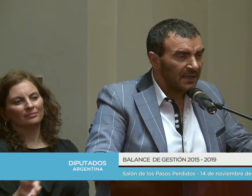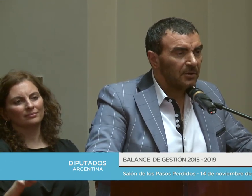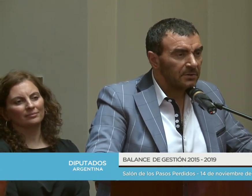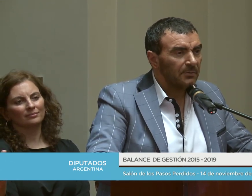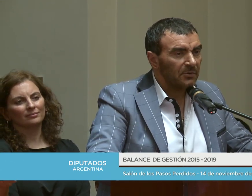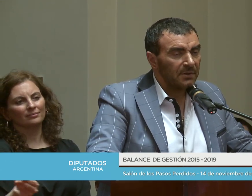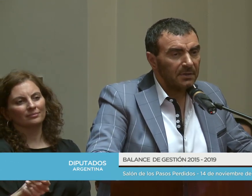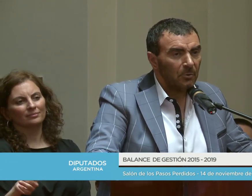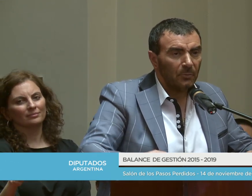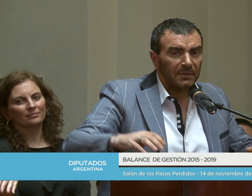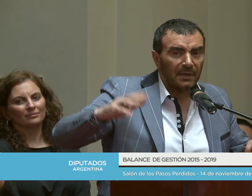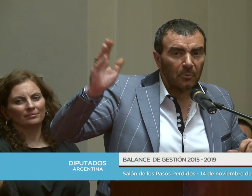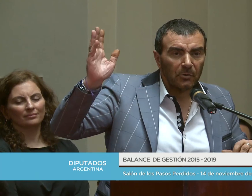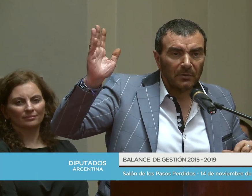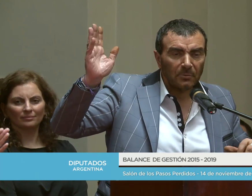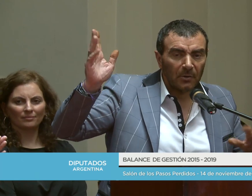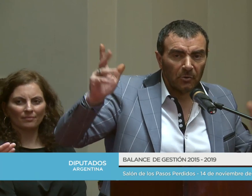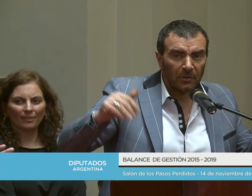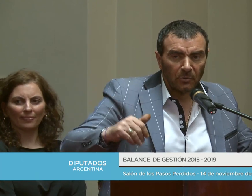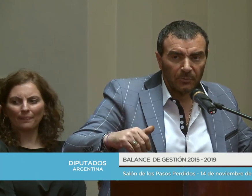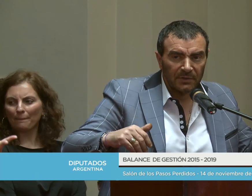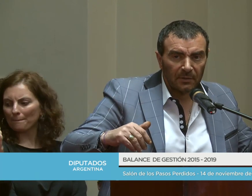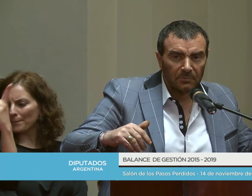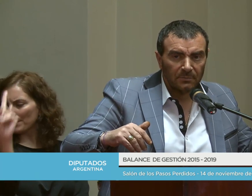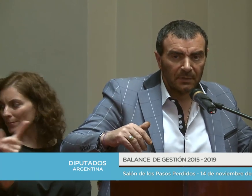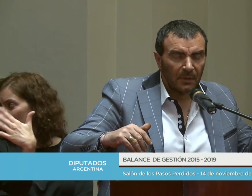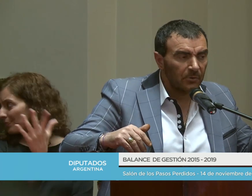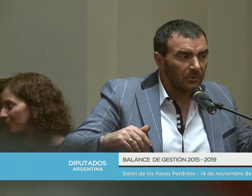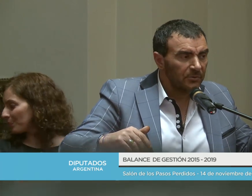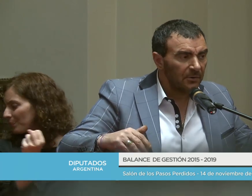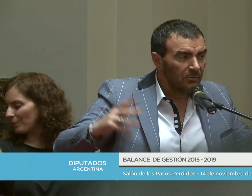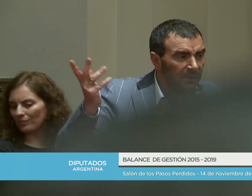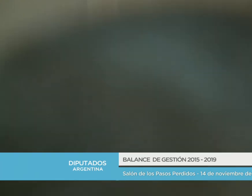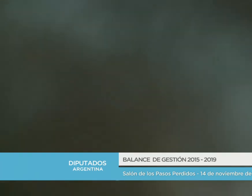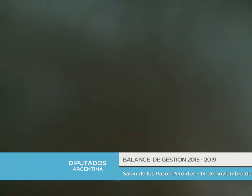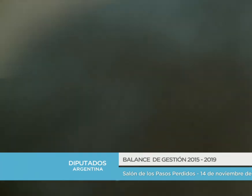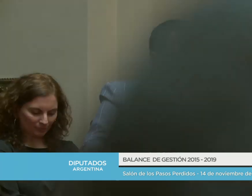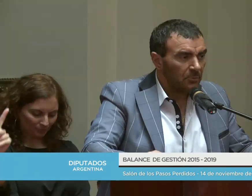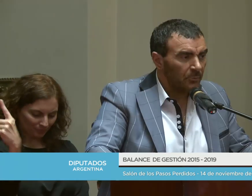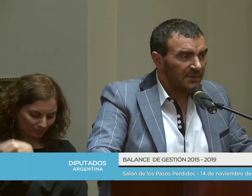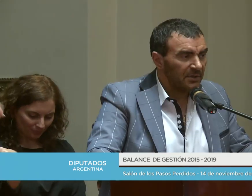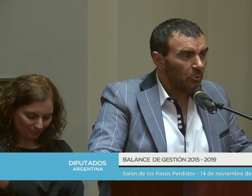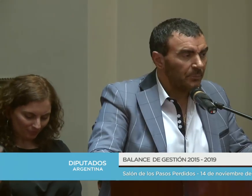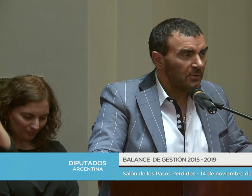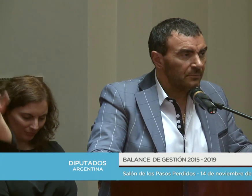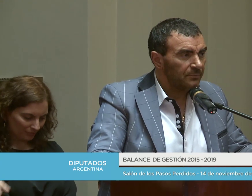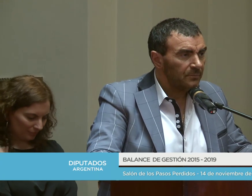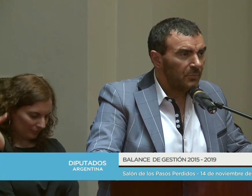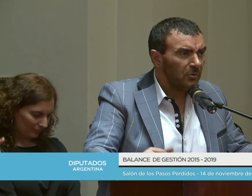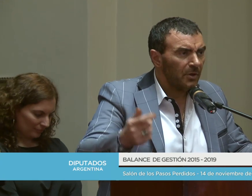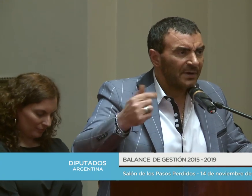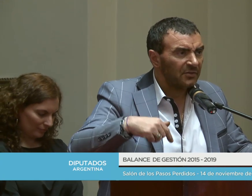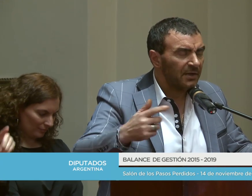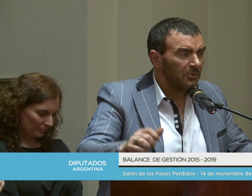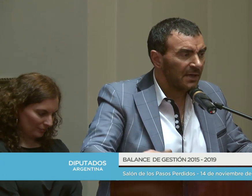Es fantástico que terminemos así. Algunos pueden estar de acuerdo con alguna cosa, otros no pueden estar de acuerdo con otra cosa. Cada uno puede tener su opinión.